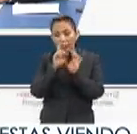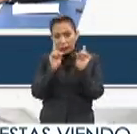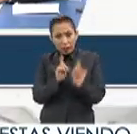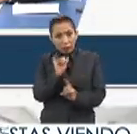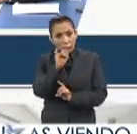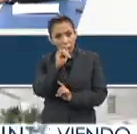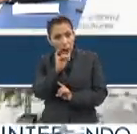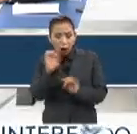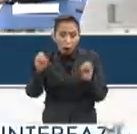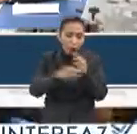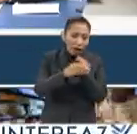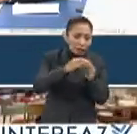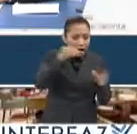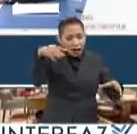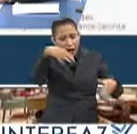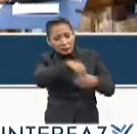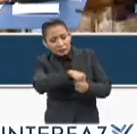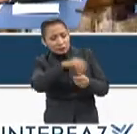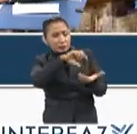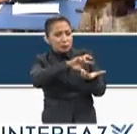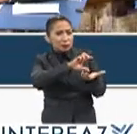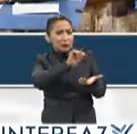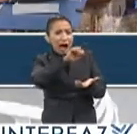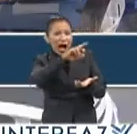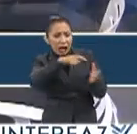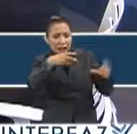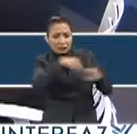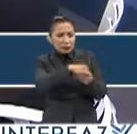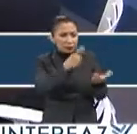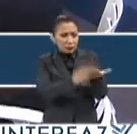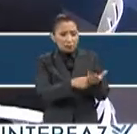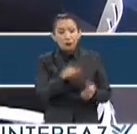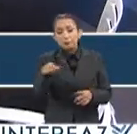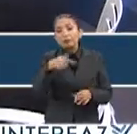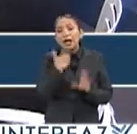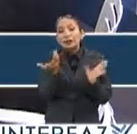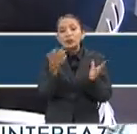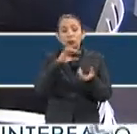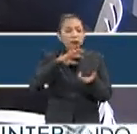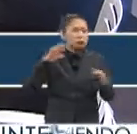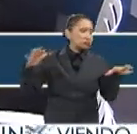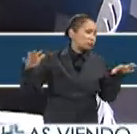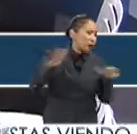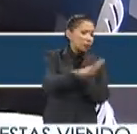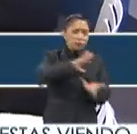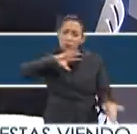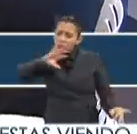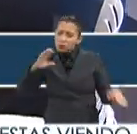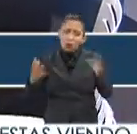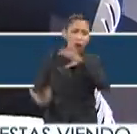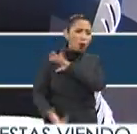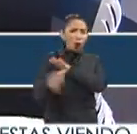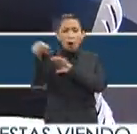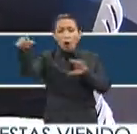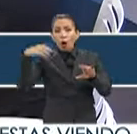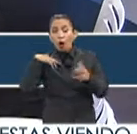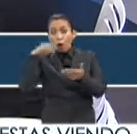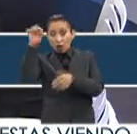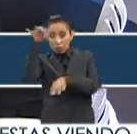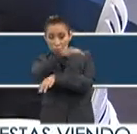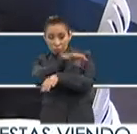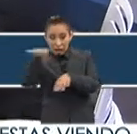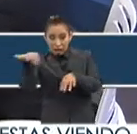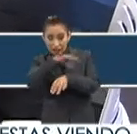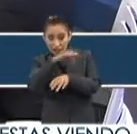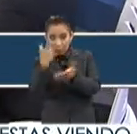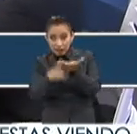son materias que están dentro de, por ejemplo, arquitectura? Yo diría que la palabra es una revolución del diseño de interiores.